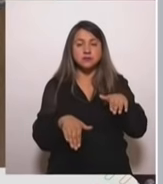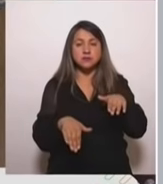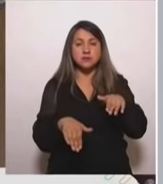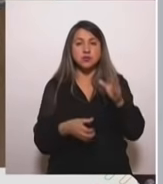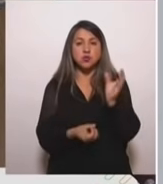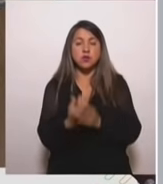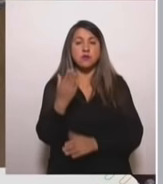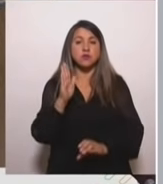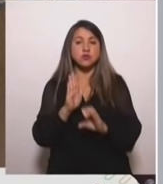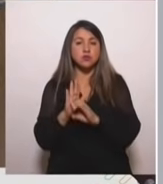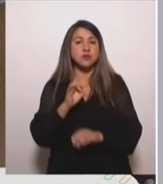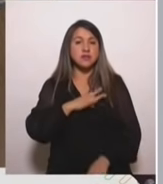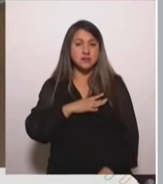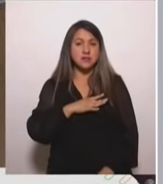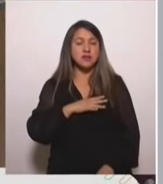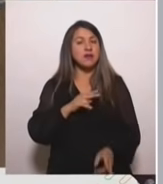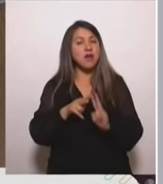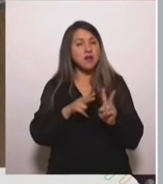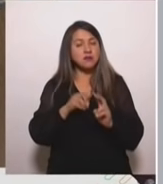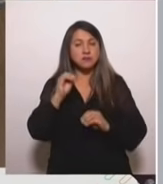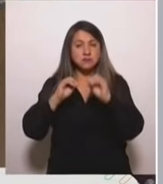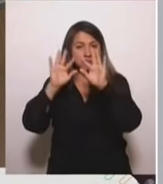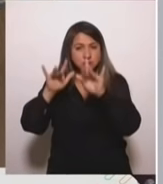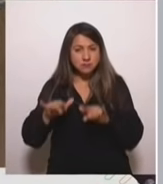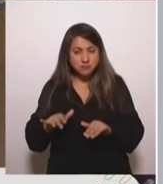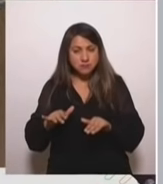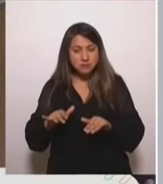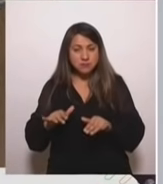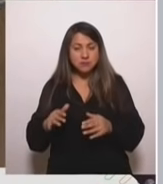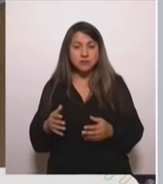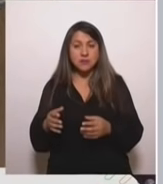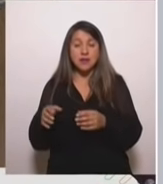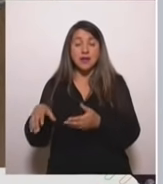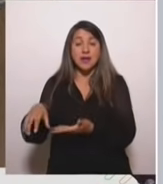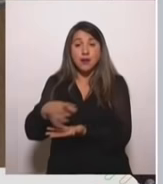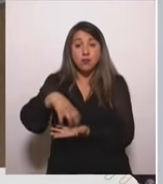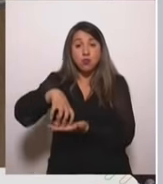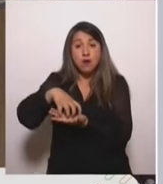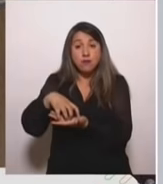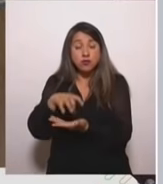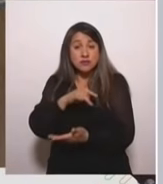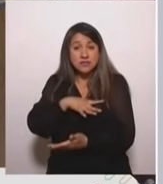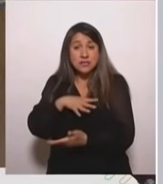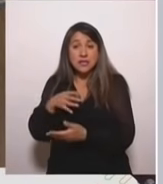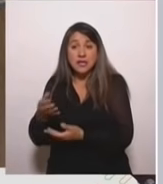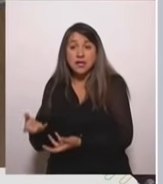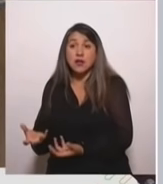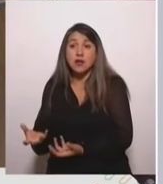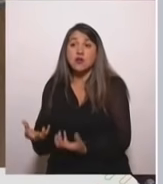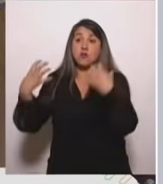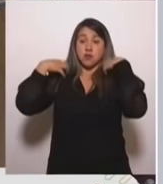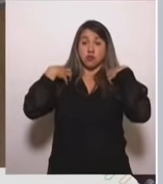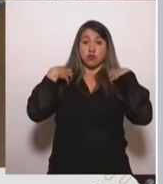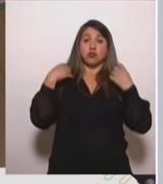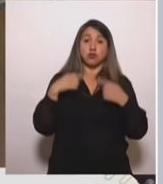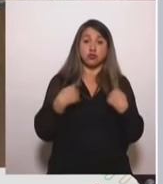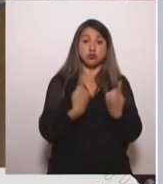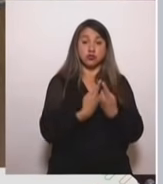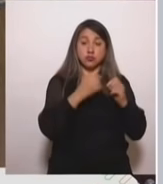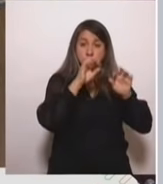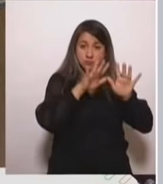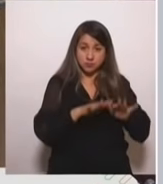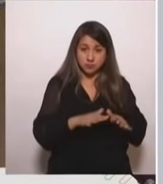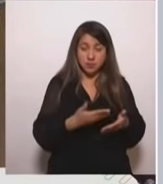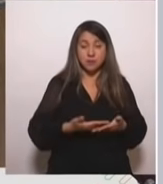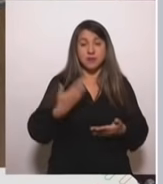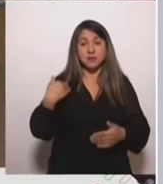algunos pasos decisivos en orden a ir organizando el trabajo propiamente constitucional. Yo entiendo, puedo comprender